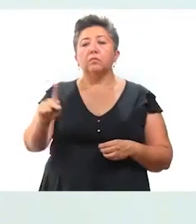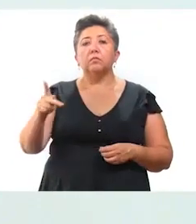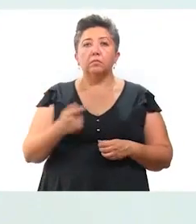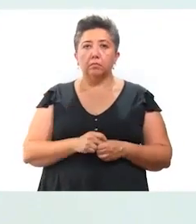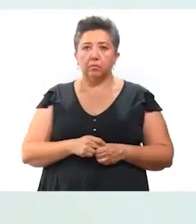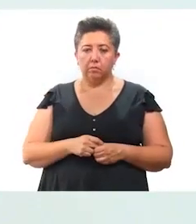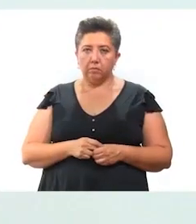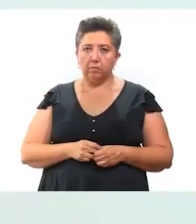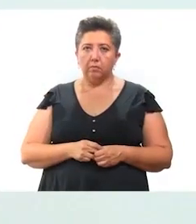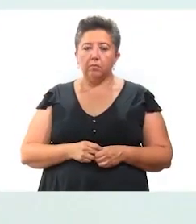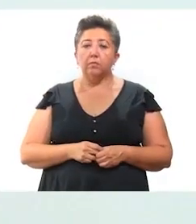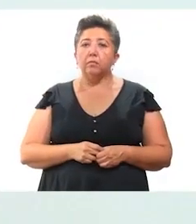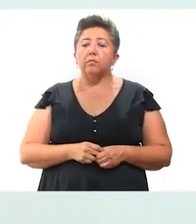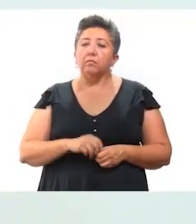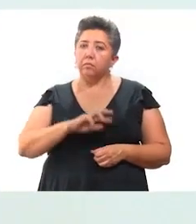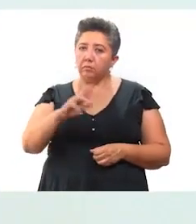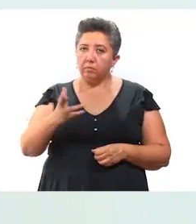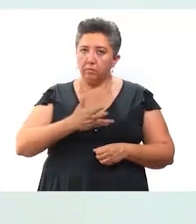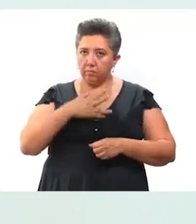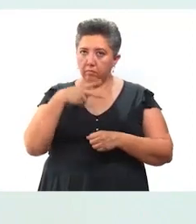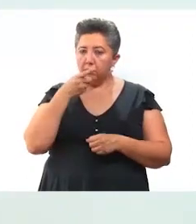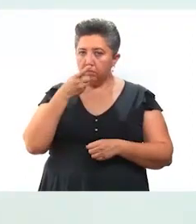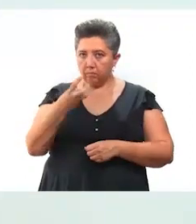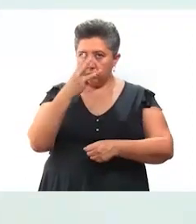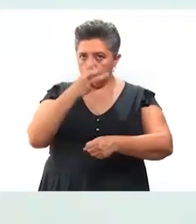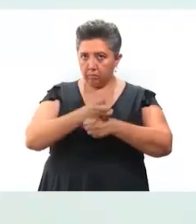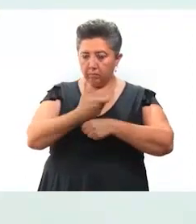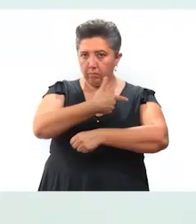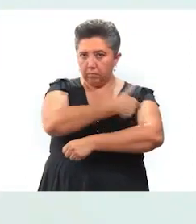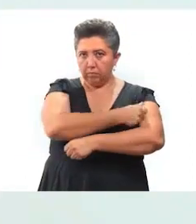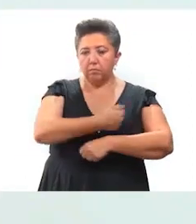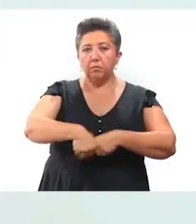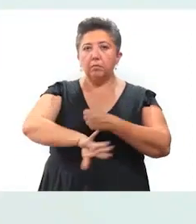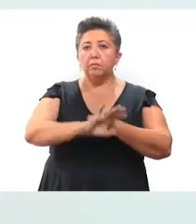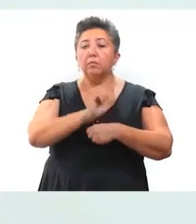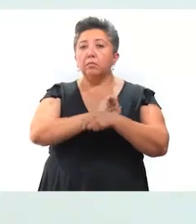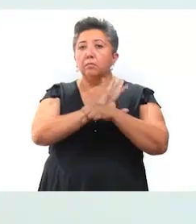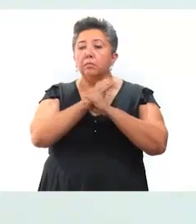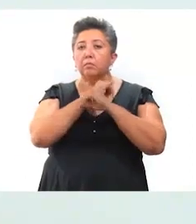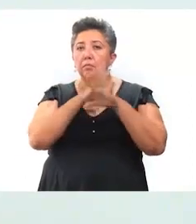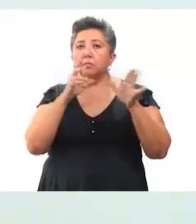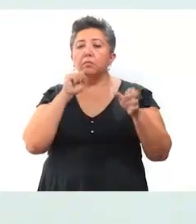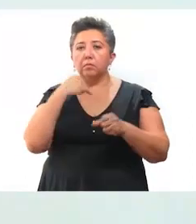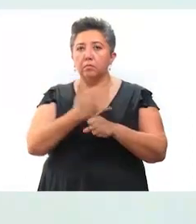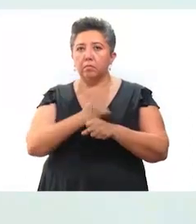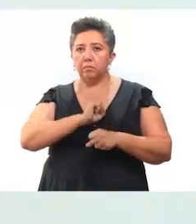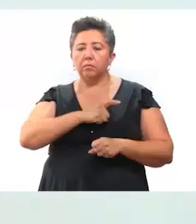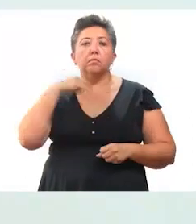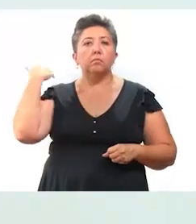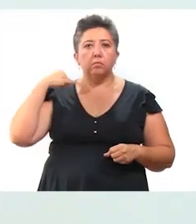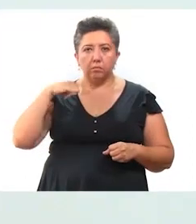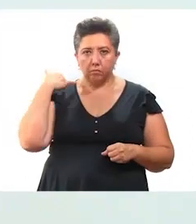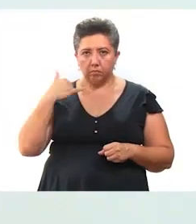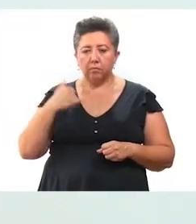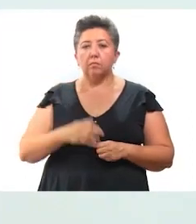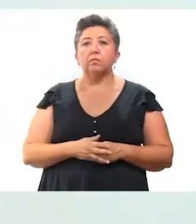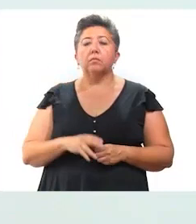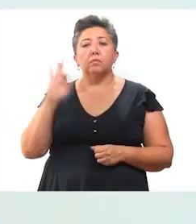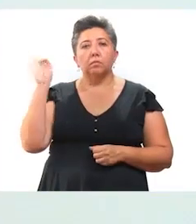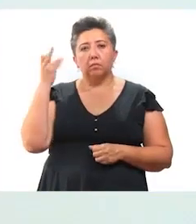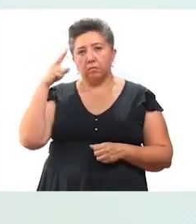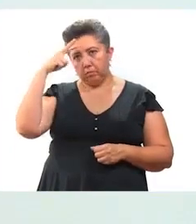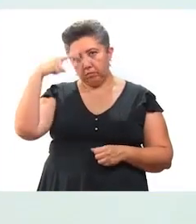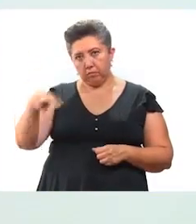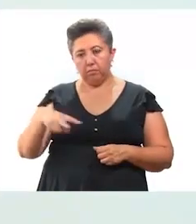del interior del estado recibirán la dosis de refuerzo contra el coronavirus, informaron la Secretaría de Salud de Yucatán y de Bienestar